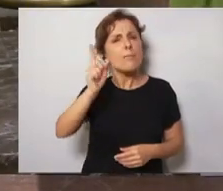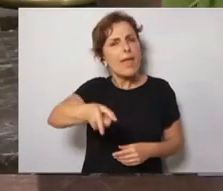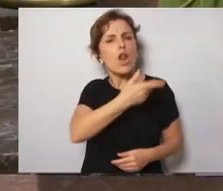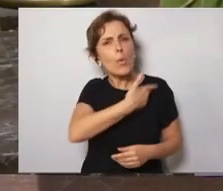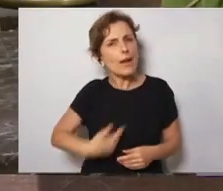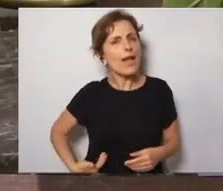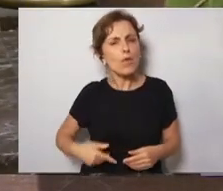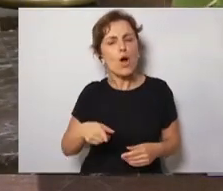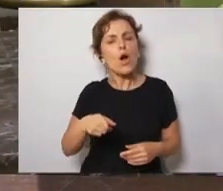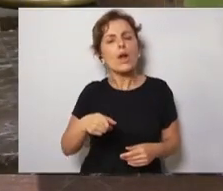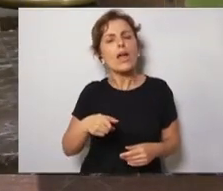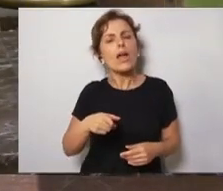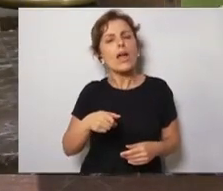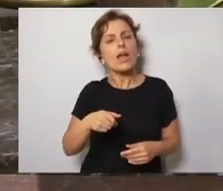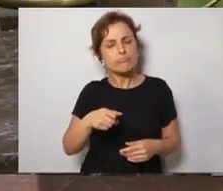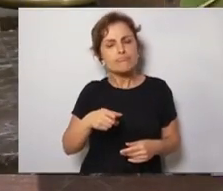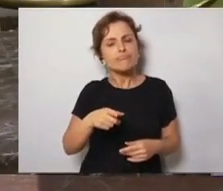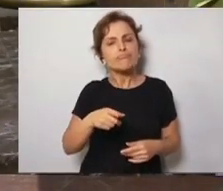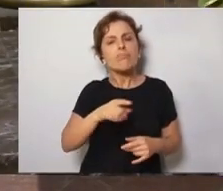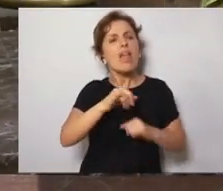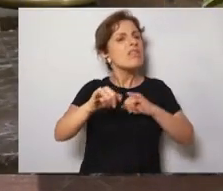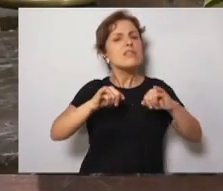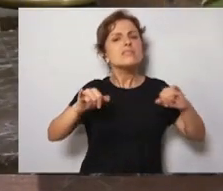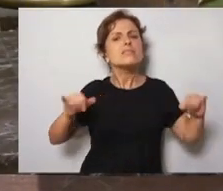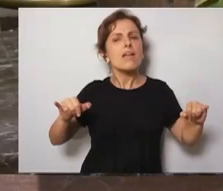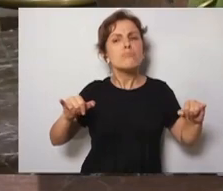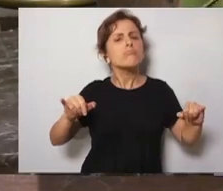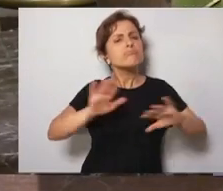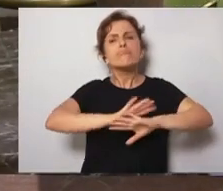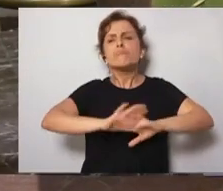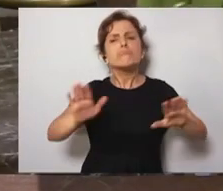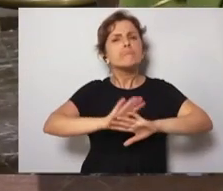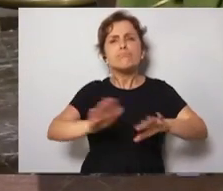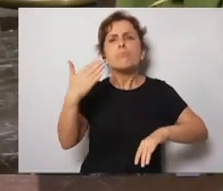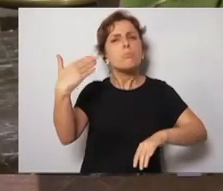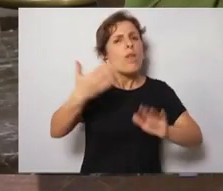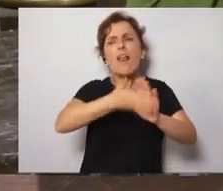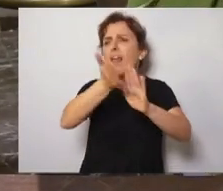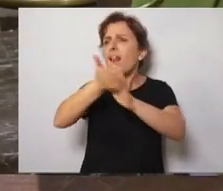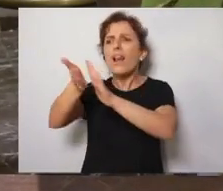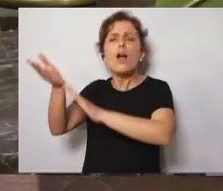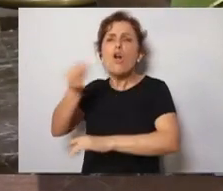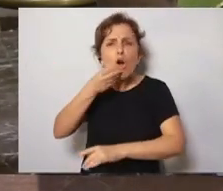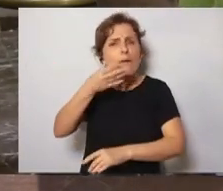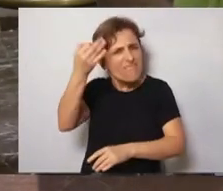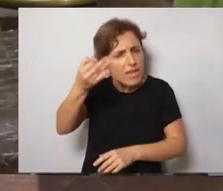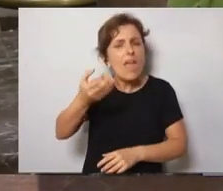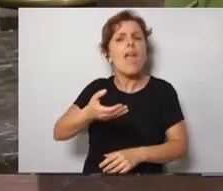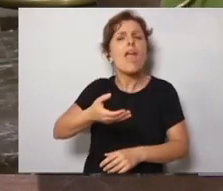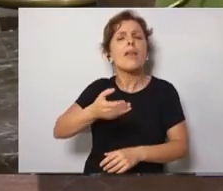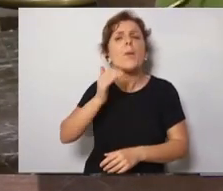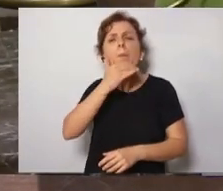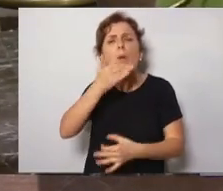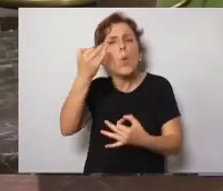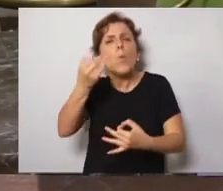la palabra bueno ya pueden retirarse coman bien beban un buen vino manden una porción al que no